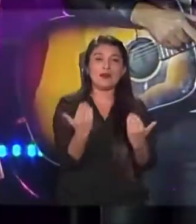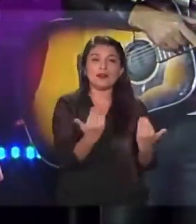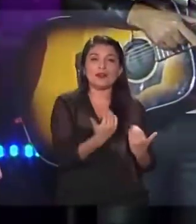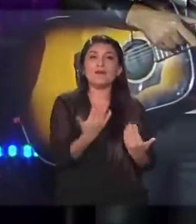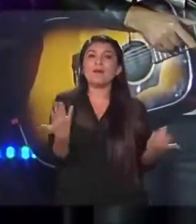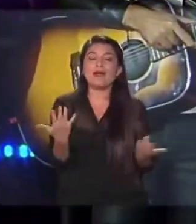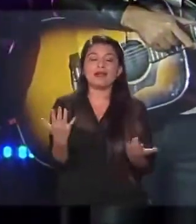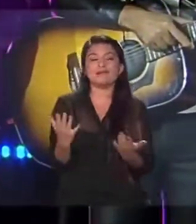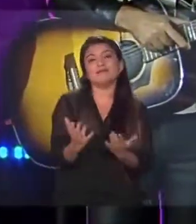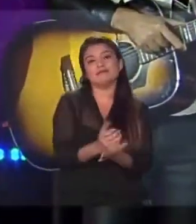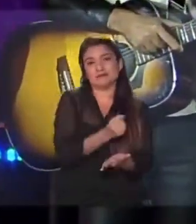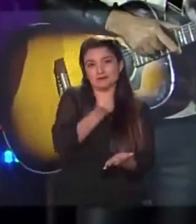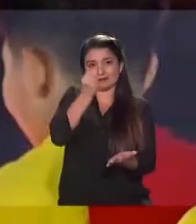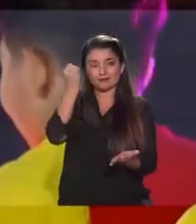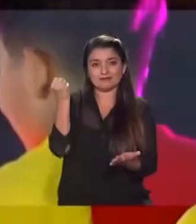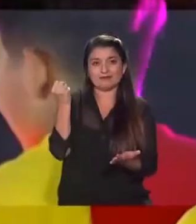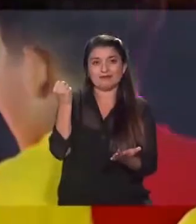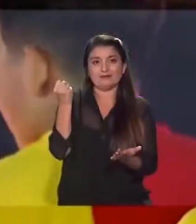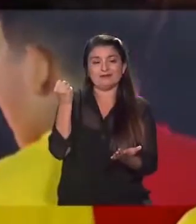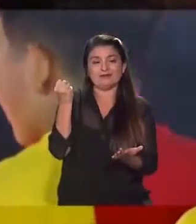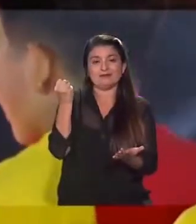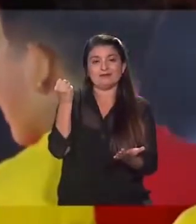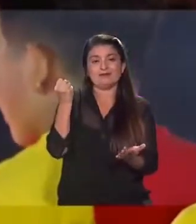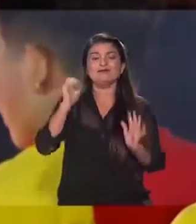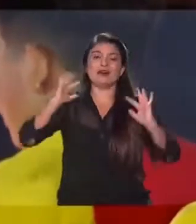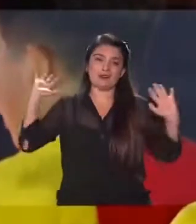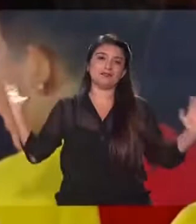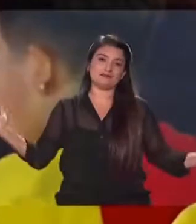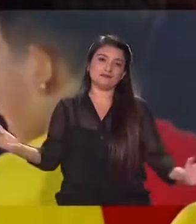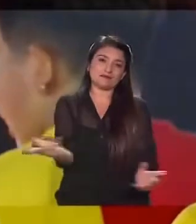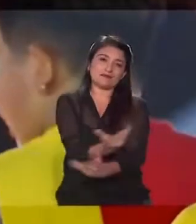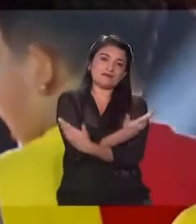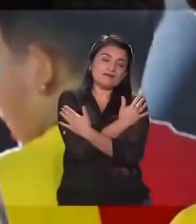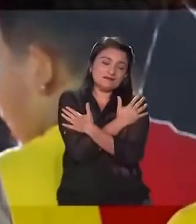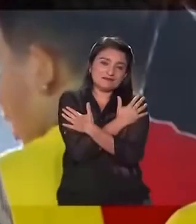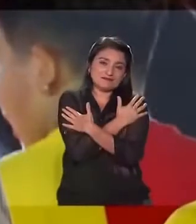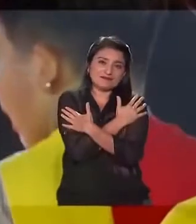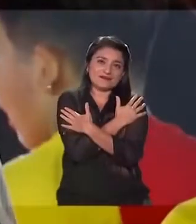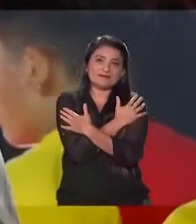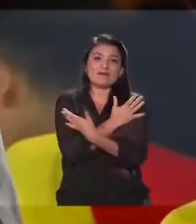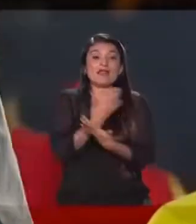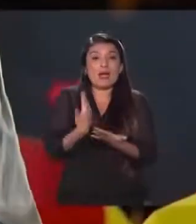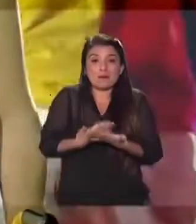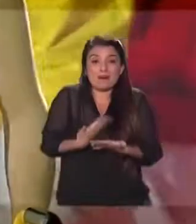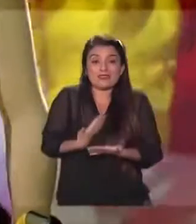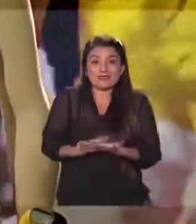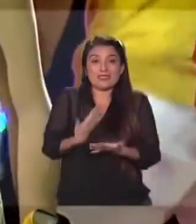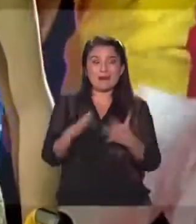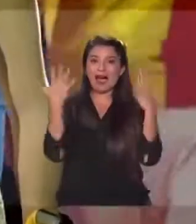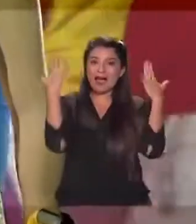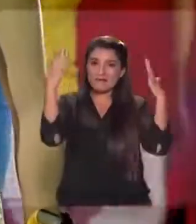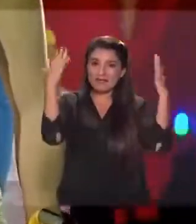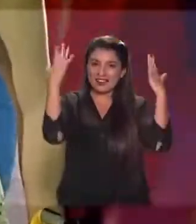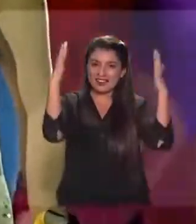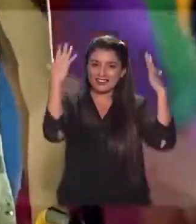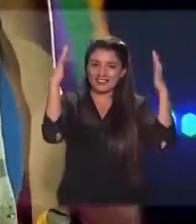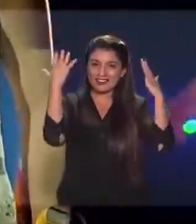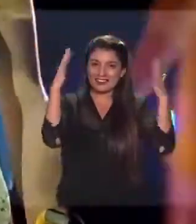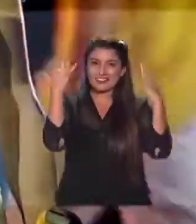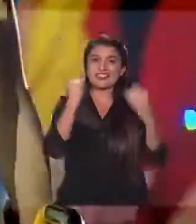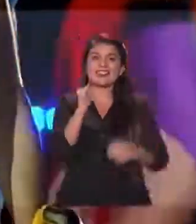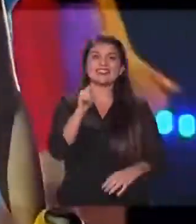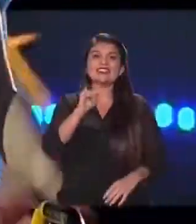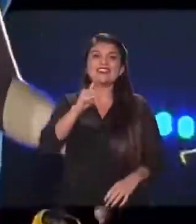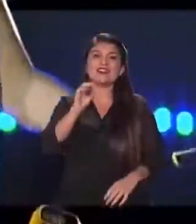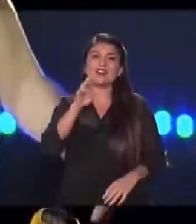para que finalmente podamos darnos el abrazo de todos y aprovechemos de aplaudir a